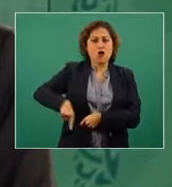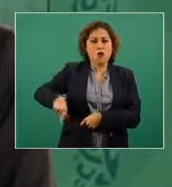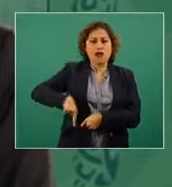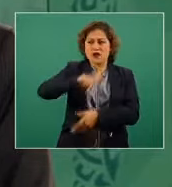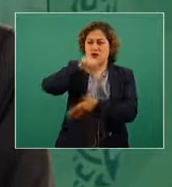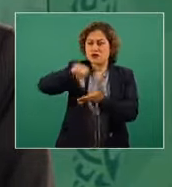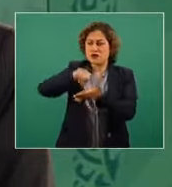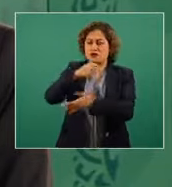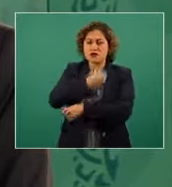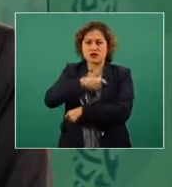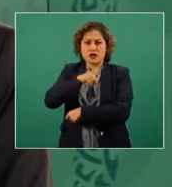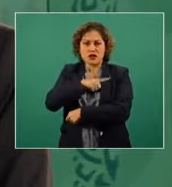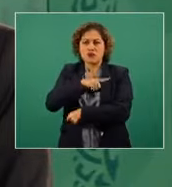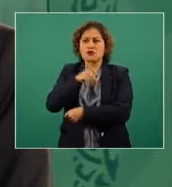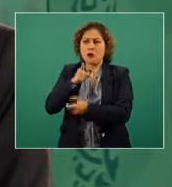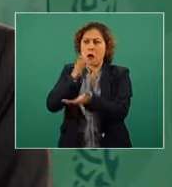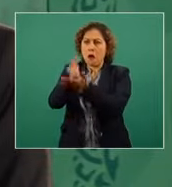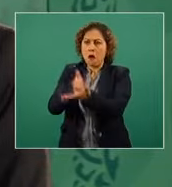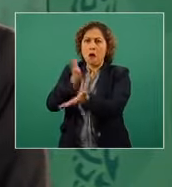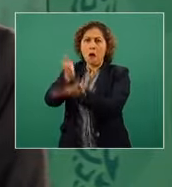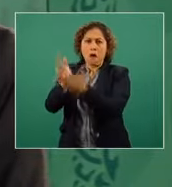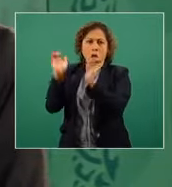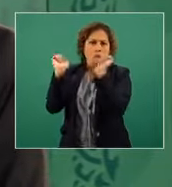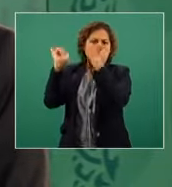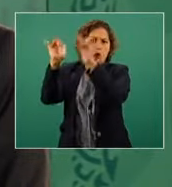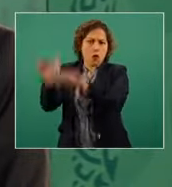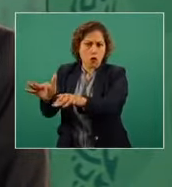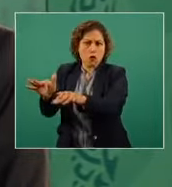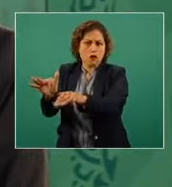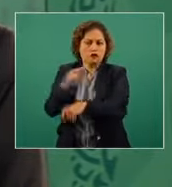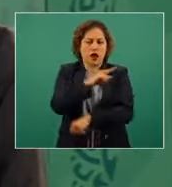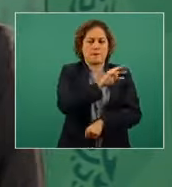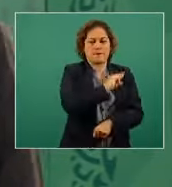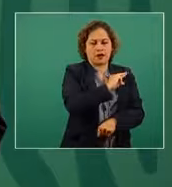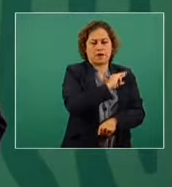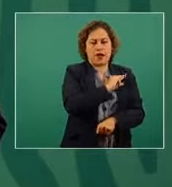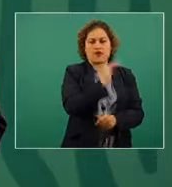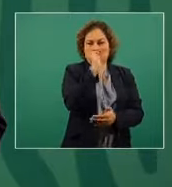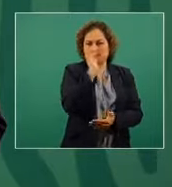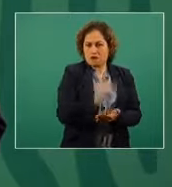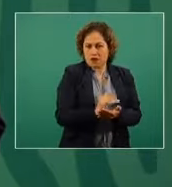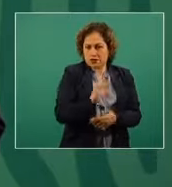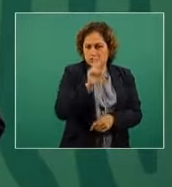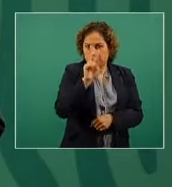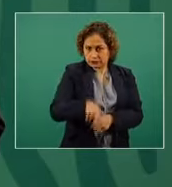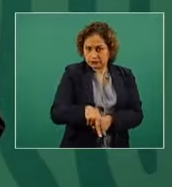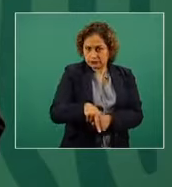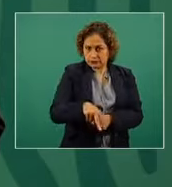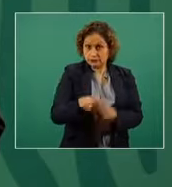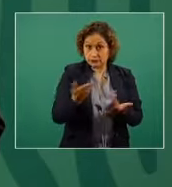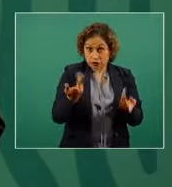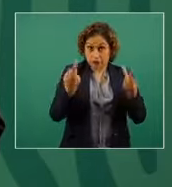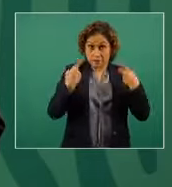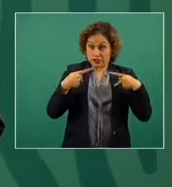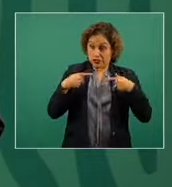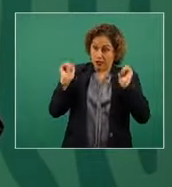todos han recibido atención médica gratuita.